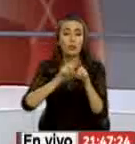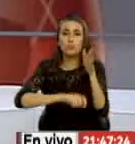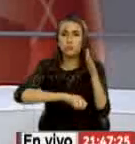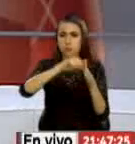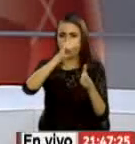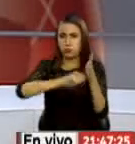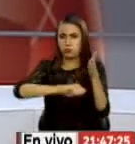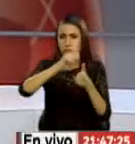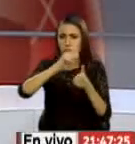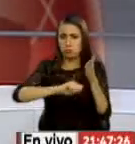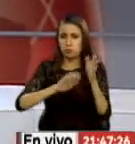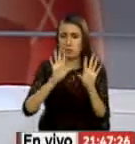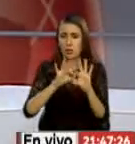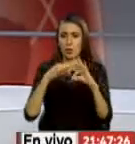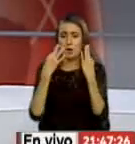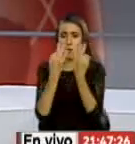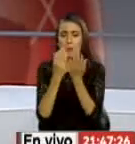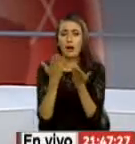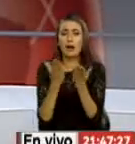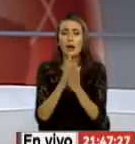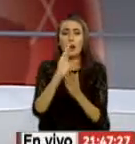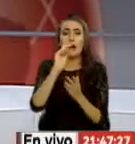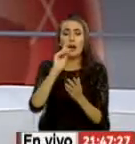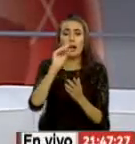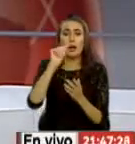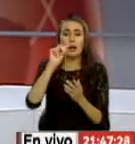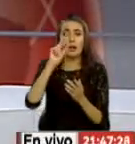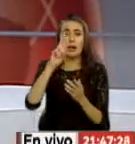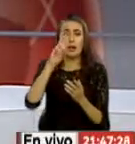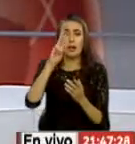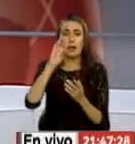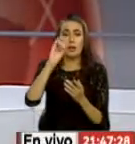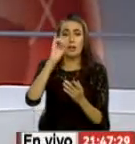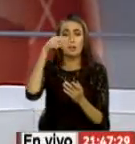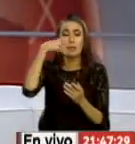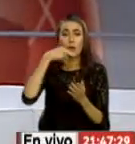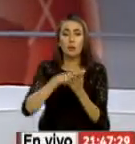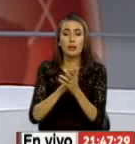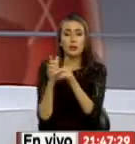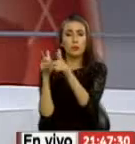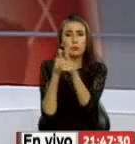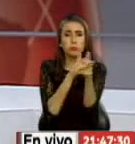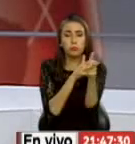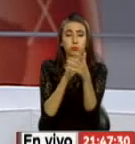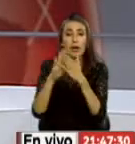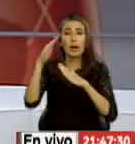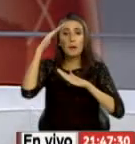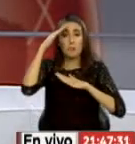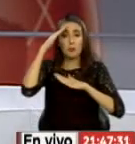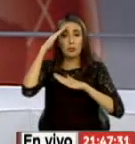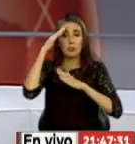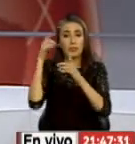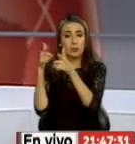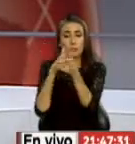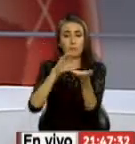reparación integral con la familia de Darwin García, asesinado en 1993 por un integrante de la Policía